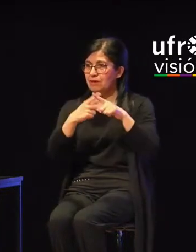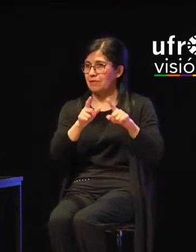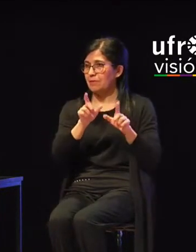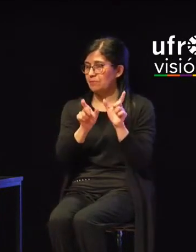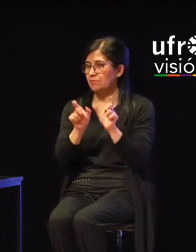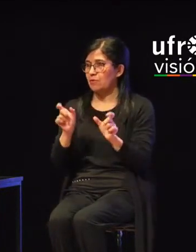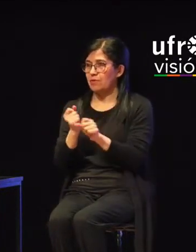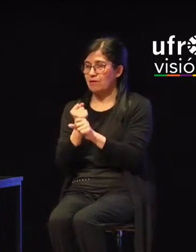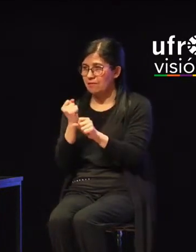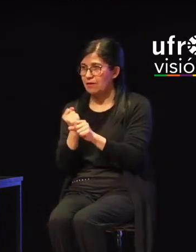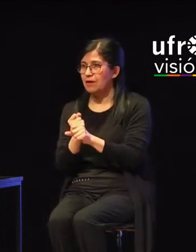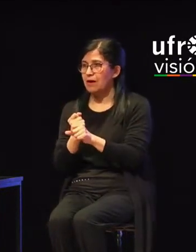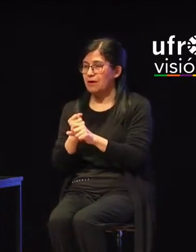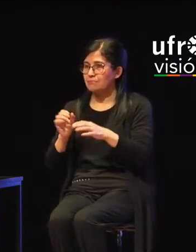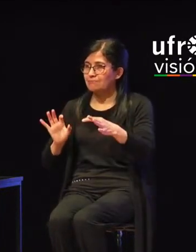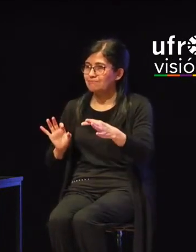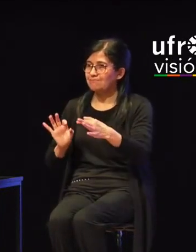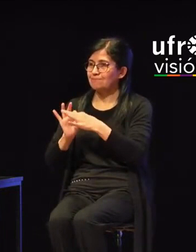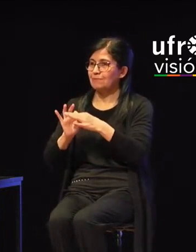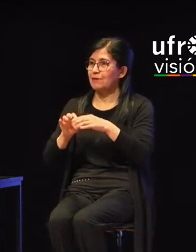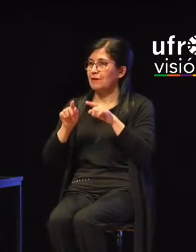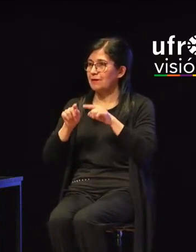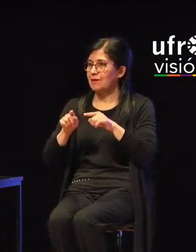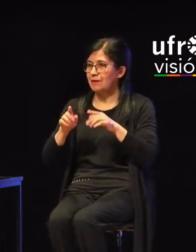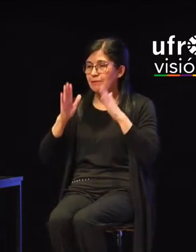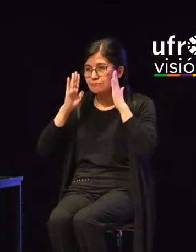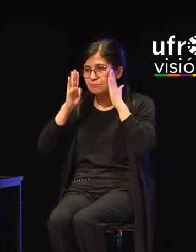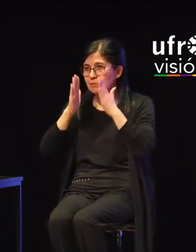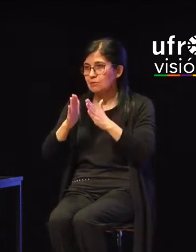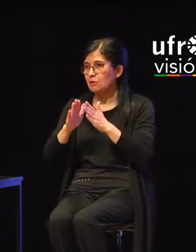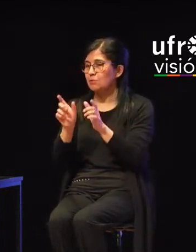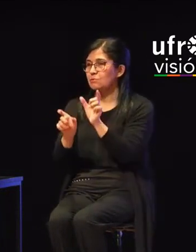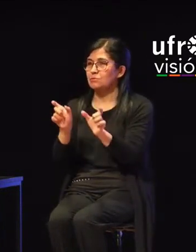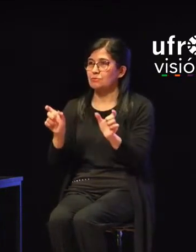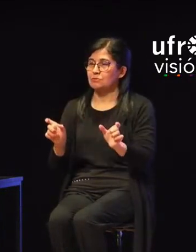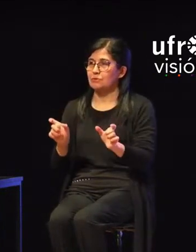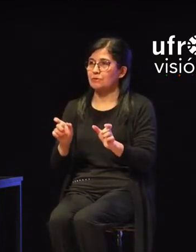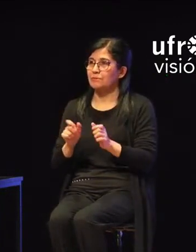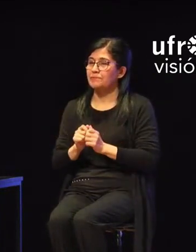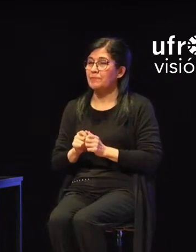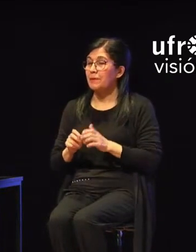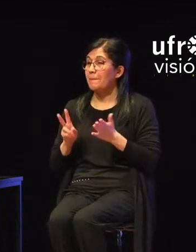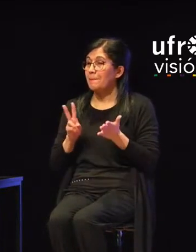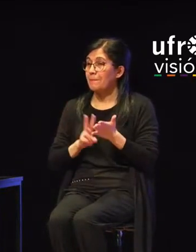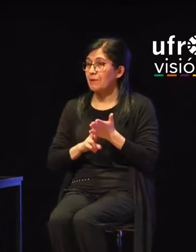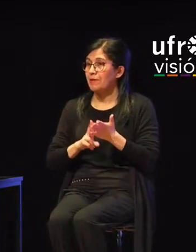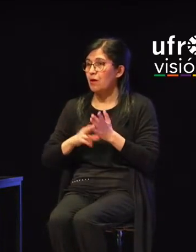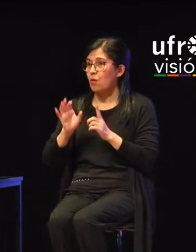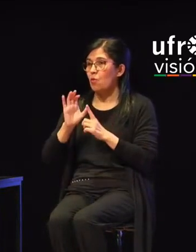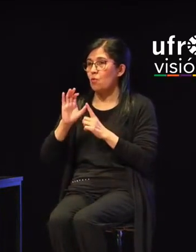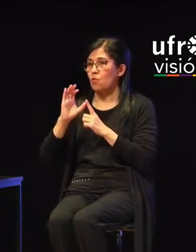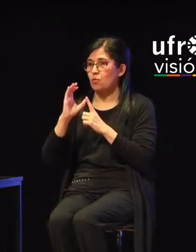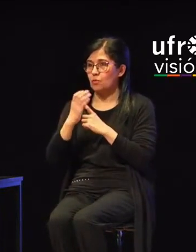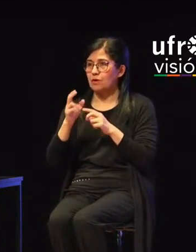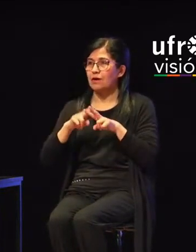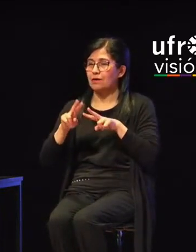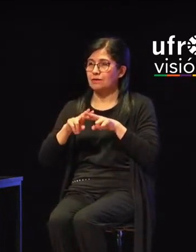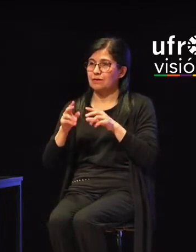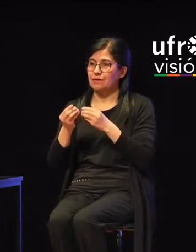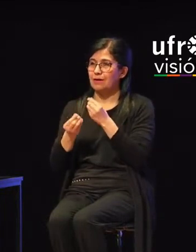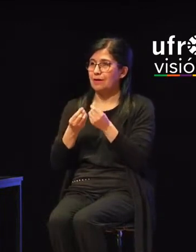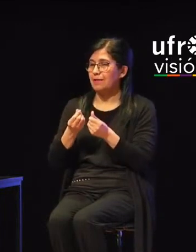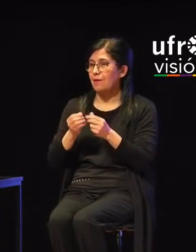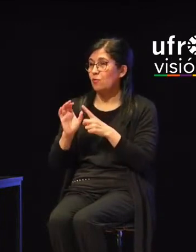se encuentran verdaderamente asociadas a la dignidad propia de todo ser humano y la verdadera cultura de la calidad, una